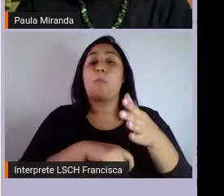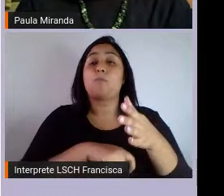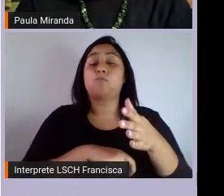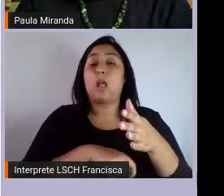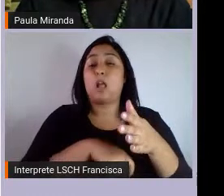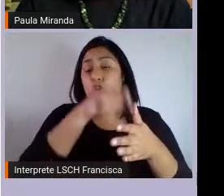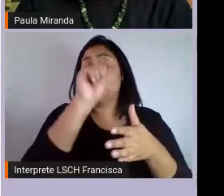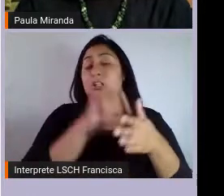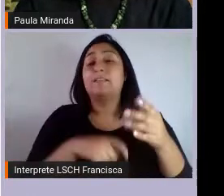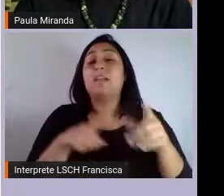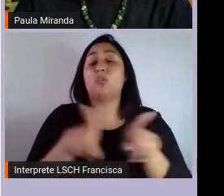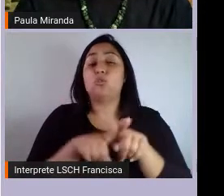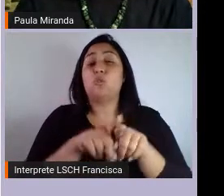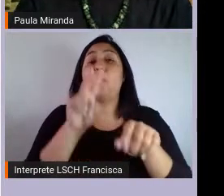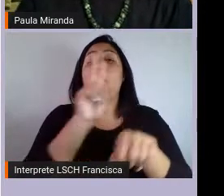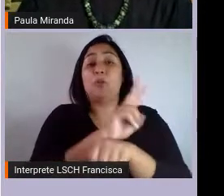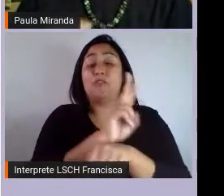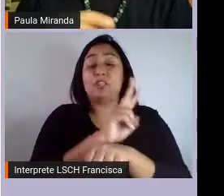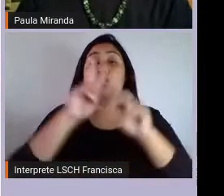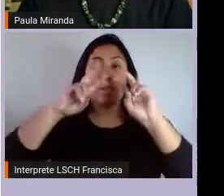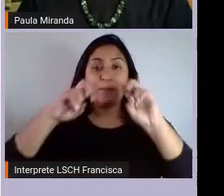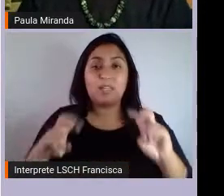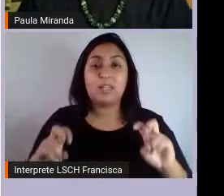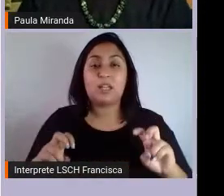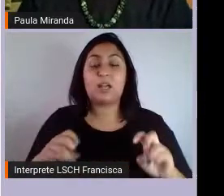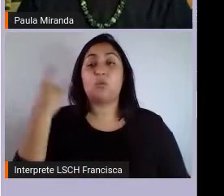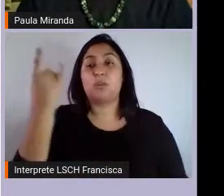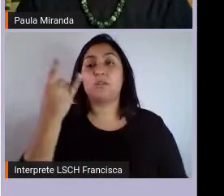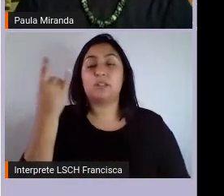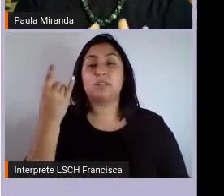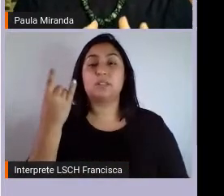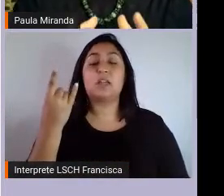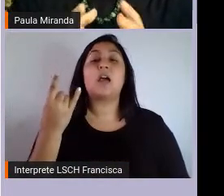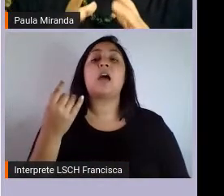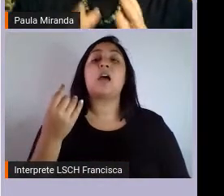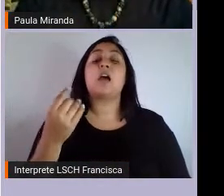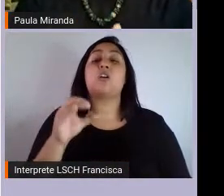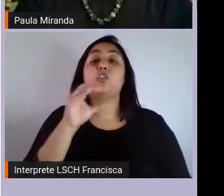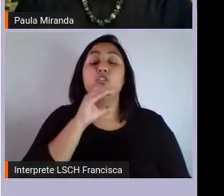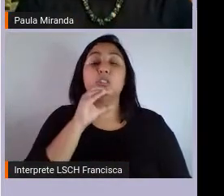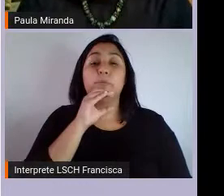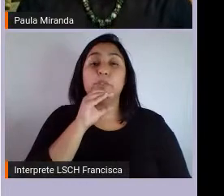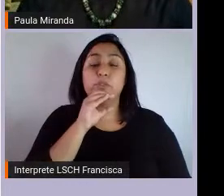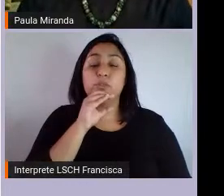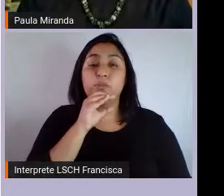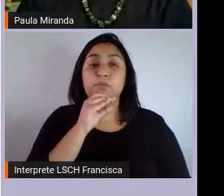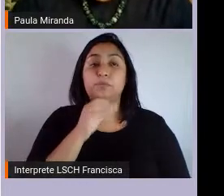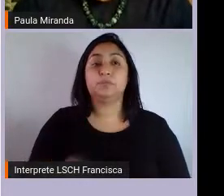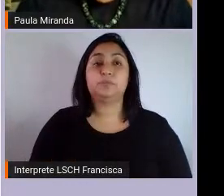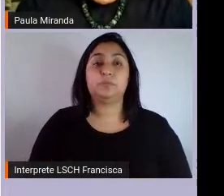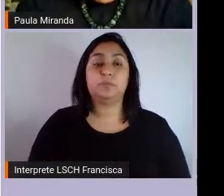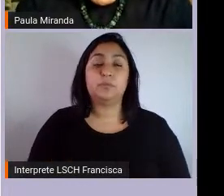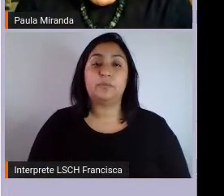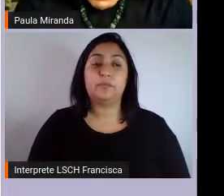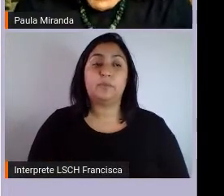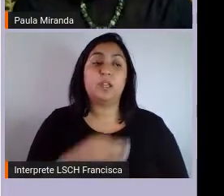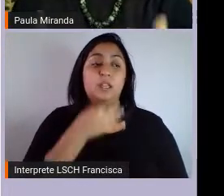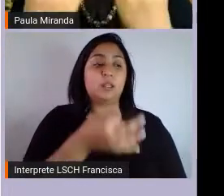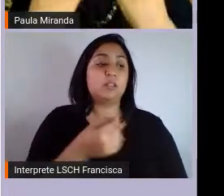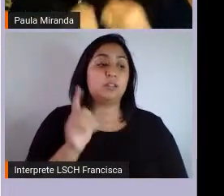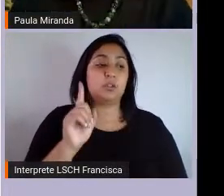por la Universidad de Concepción. Y ahí entonces ella dice: no solo recopilo, sino que